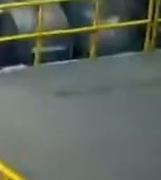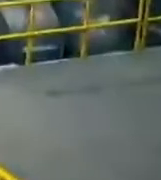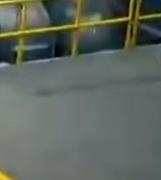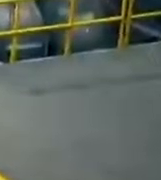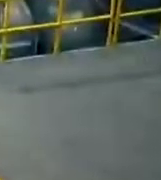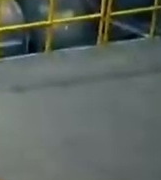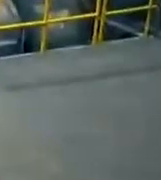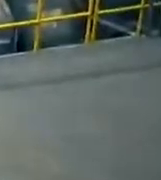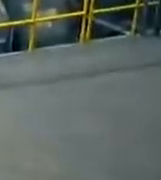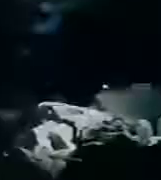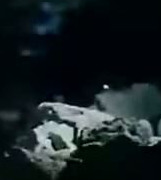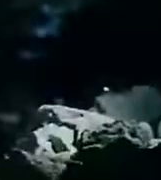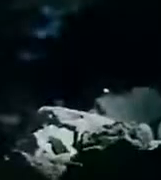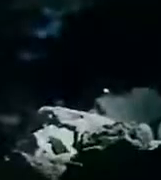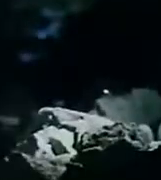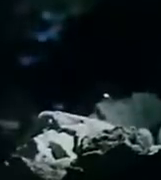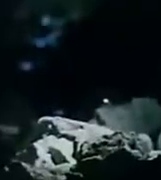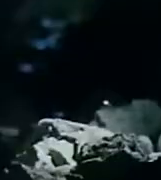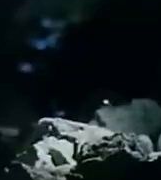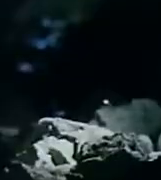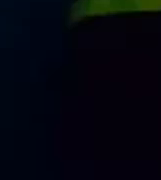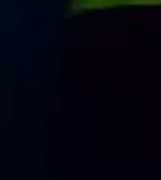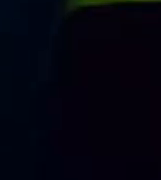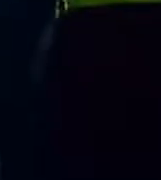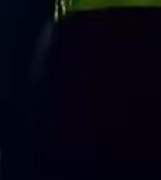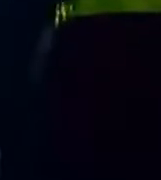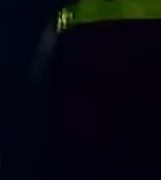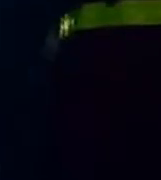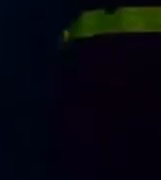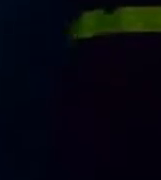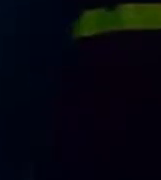Una empresa pionera en la minería responsable.